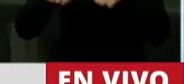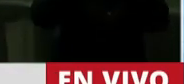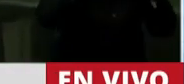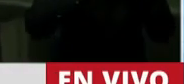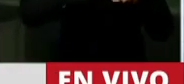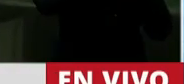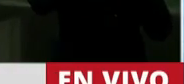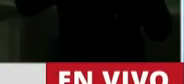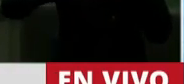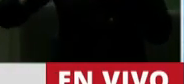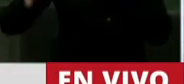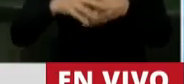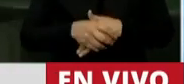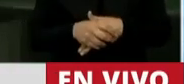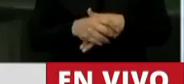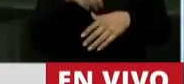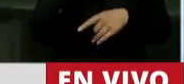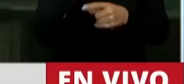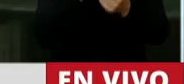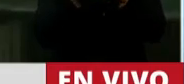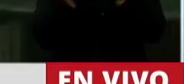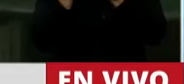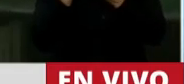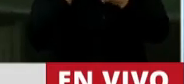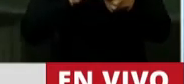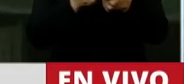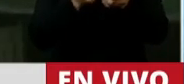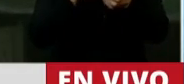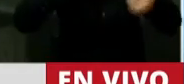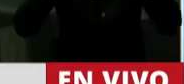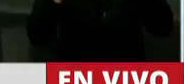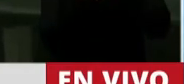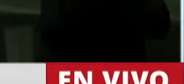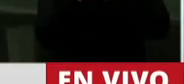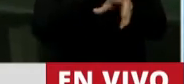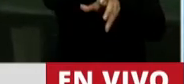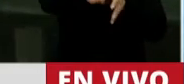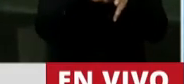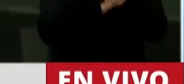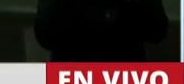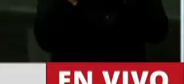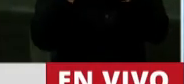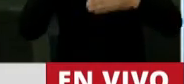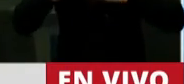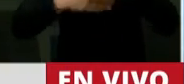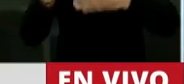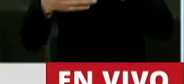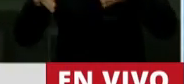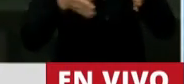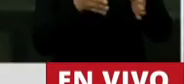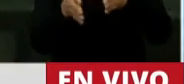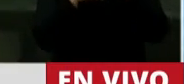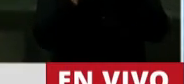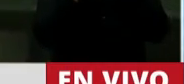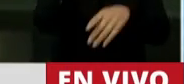pueblos producen. Se hace necesario iniciar una reforma integral para corregir los desaciertos y encaminar la acción